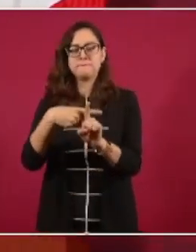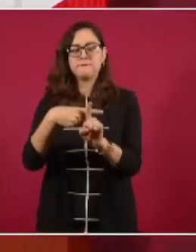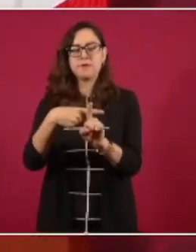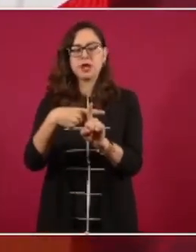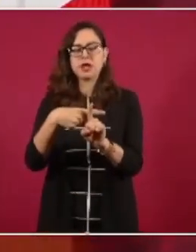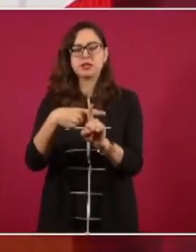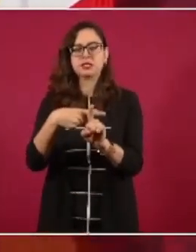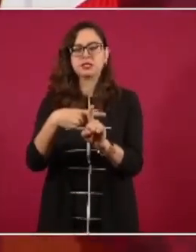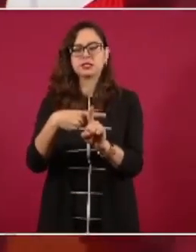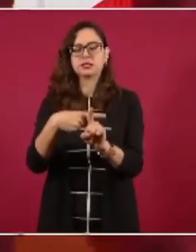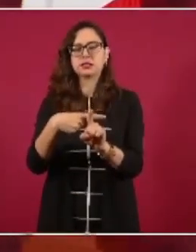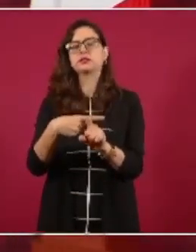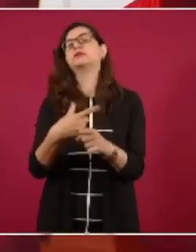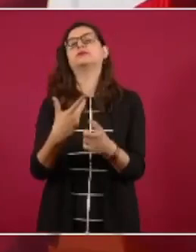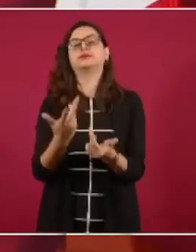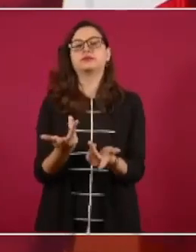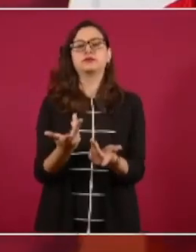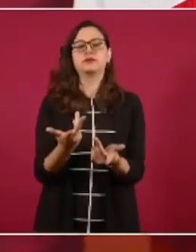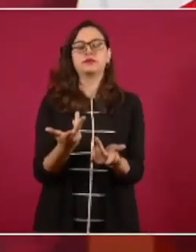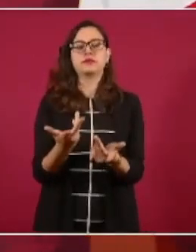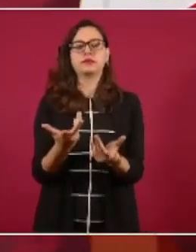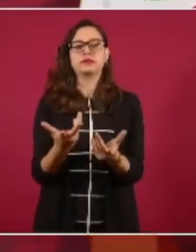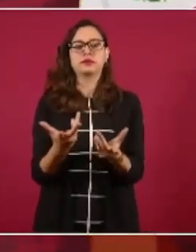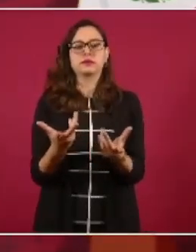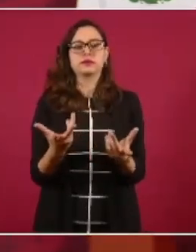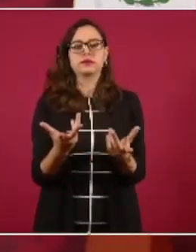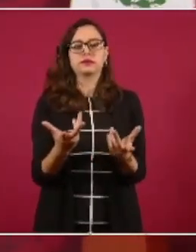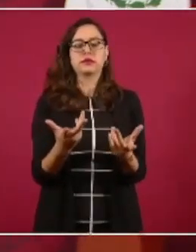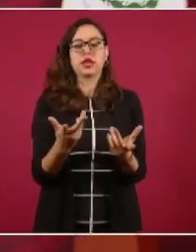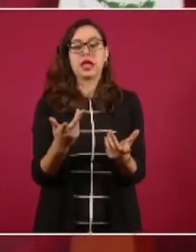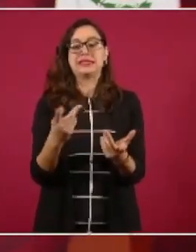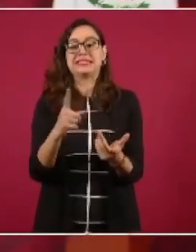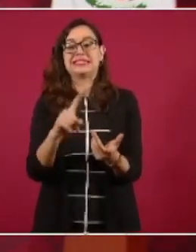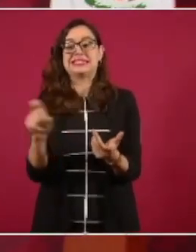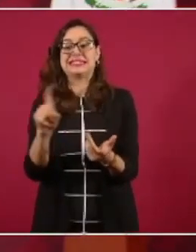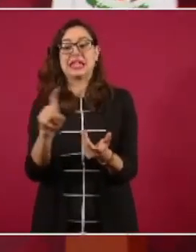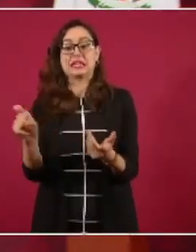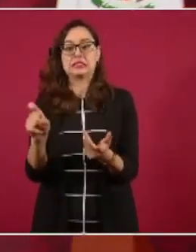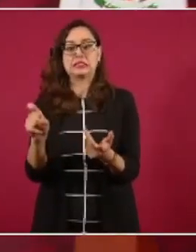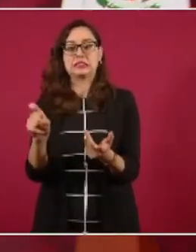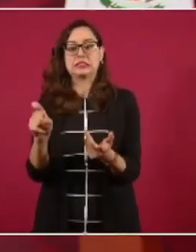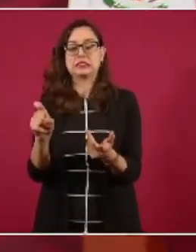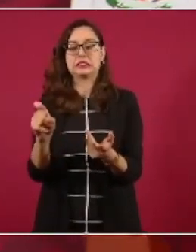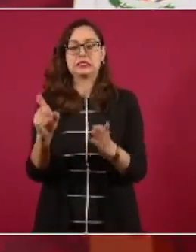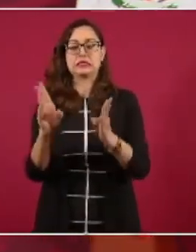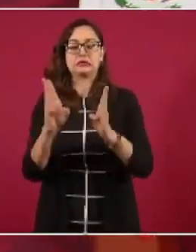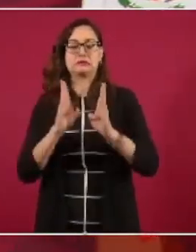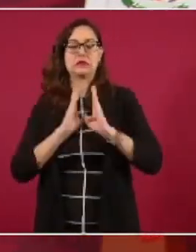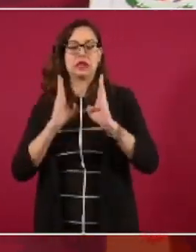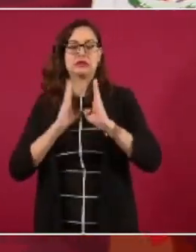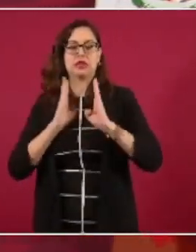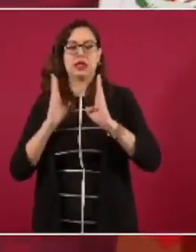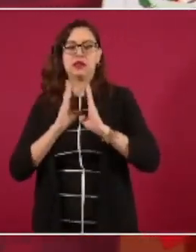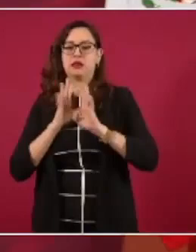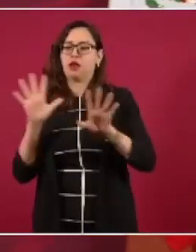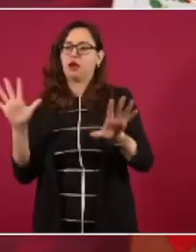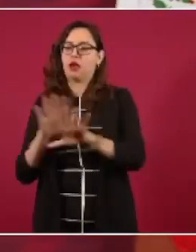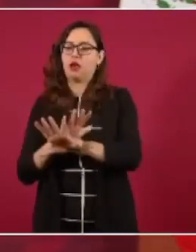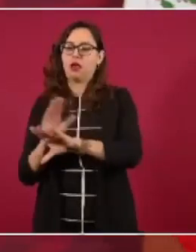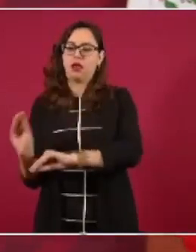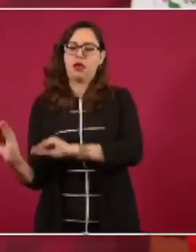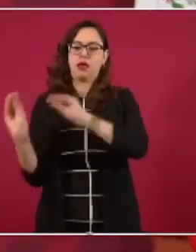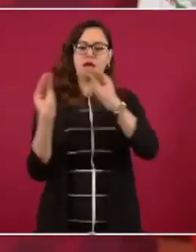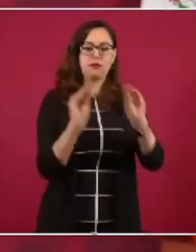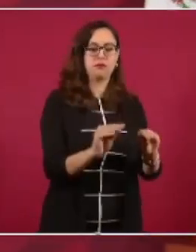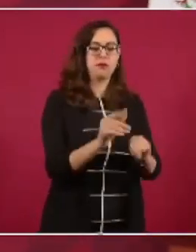y 100 instalaciones de la defensa van a pasar a la Guardia Nacional, por eso hablo de 500.